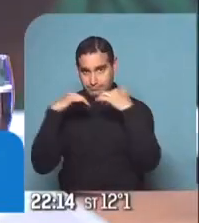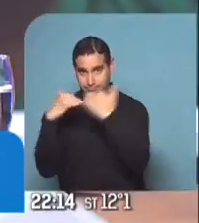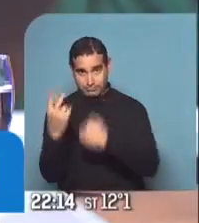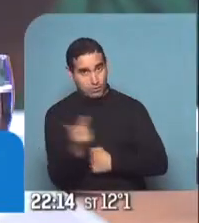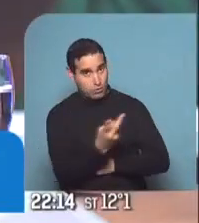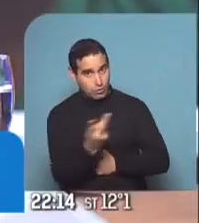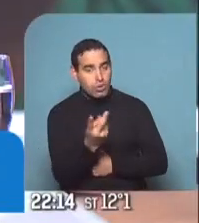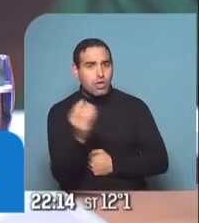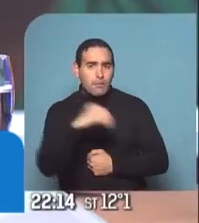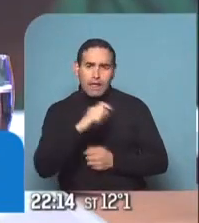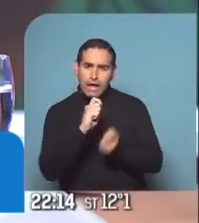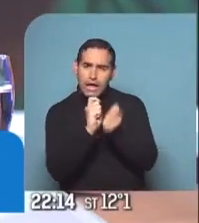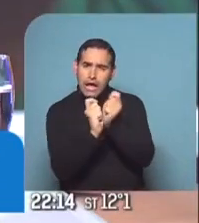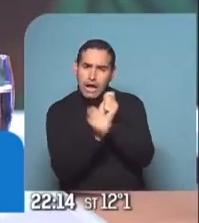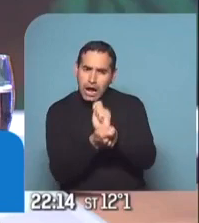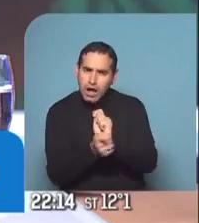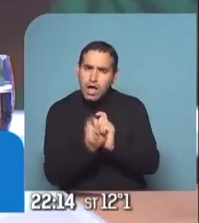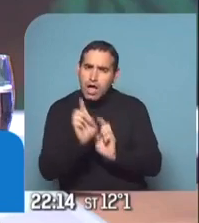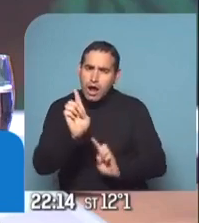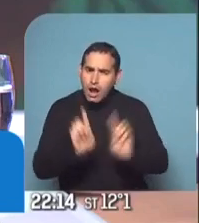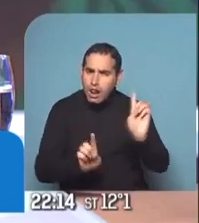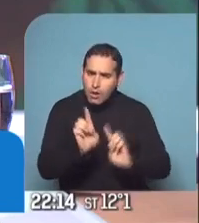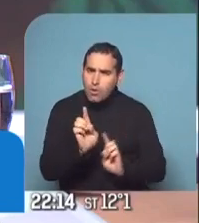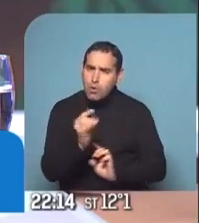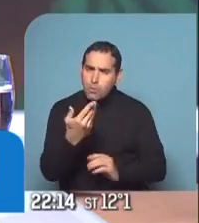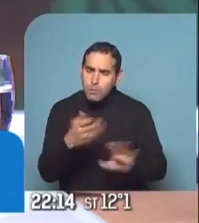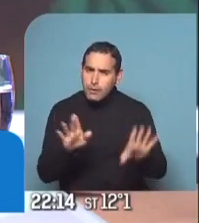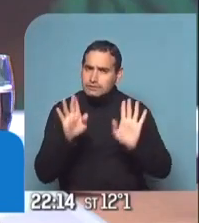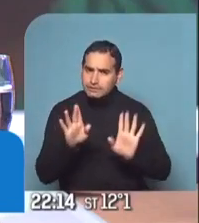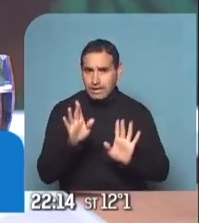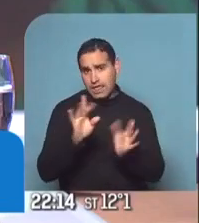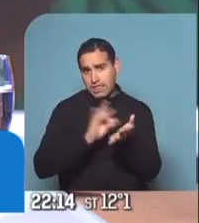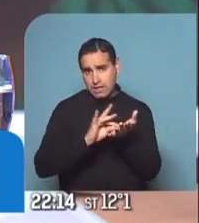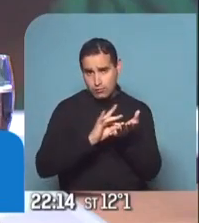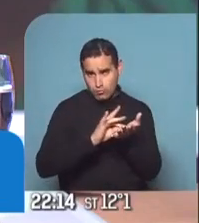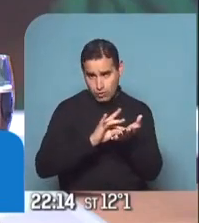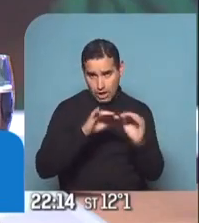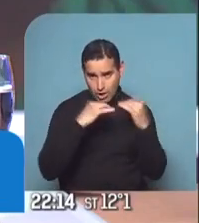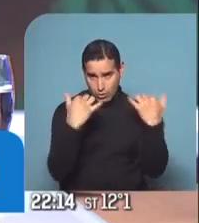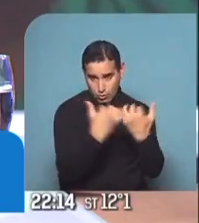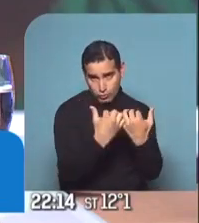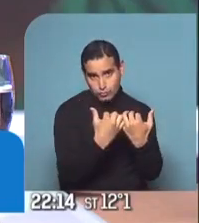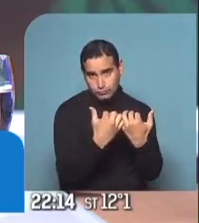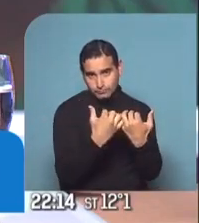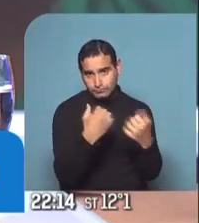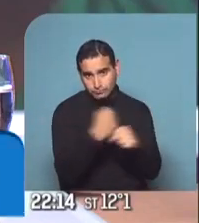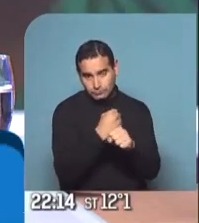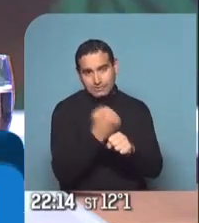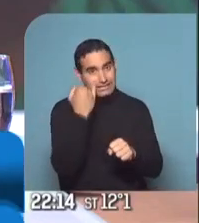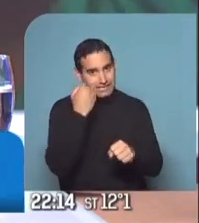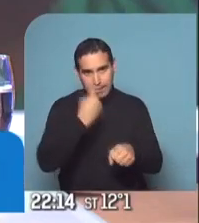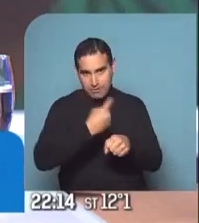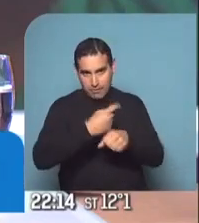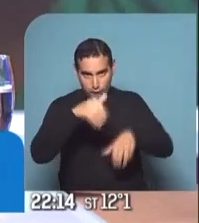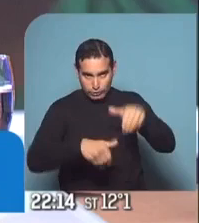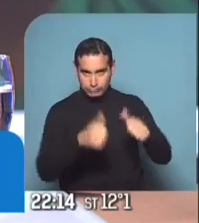algunos cambios en la segunda votación en diputados, donde pasó la